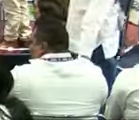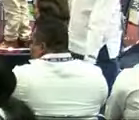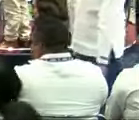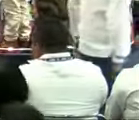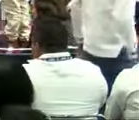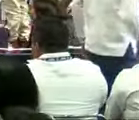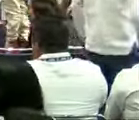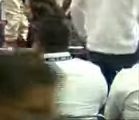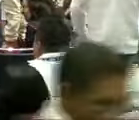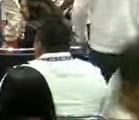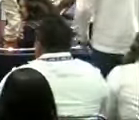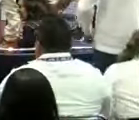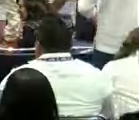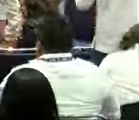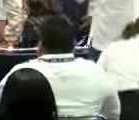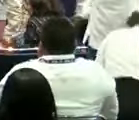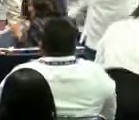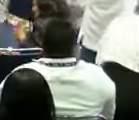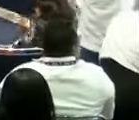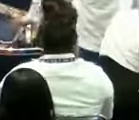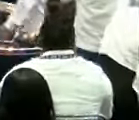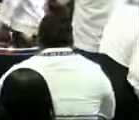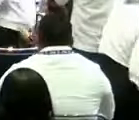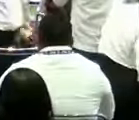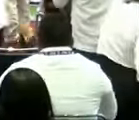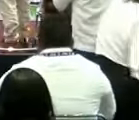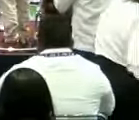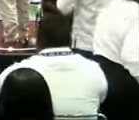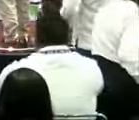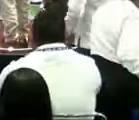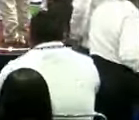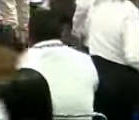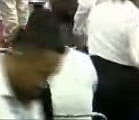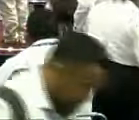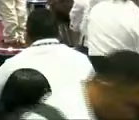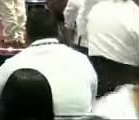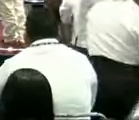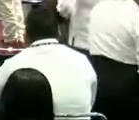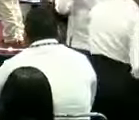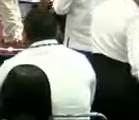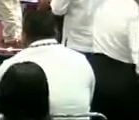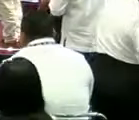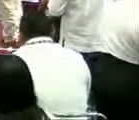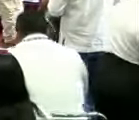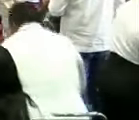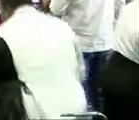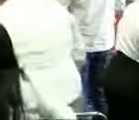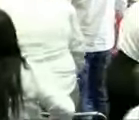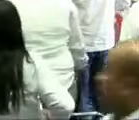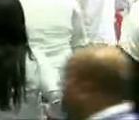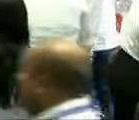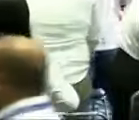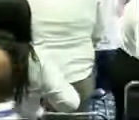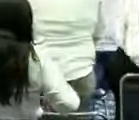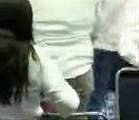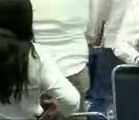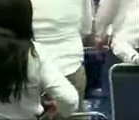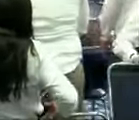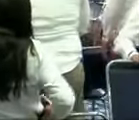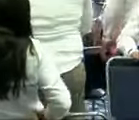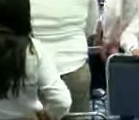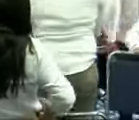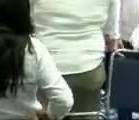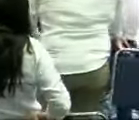Muy buenos días. Les damos la más cordial bienvenida a esta una emisión más de la conferencia semanal matutina encabezada por el